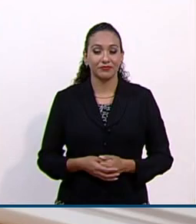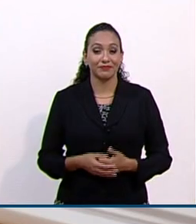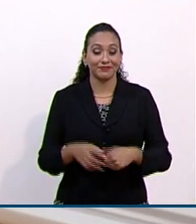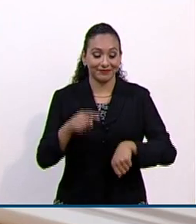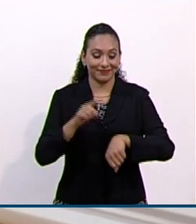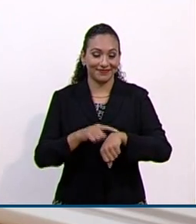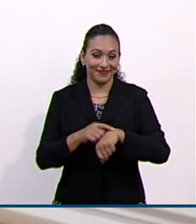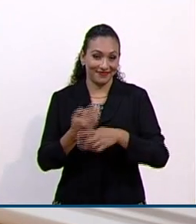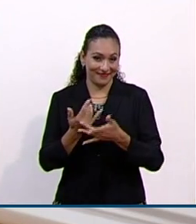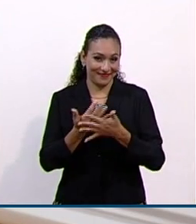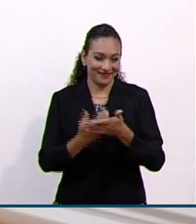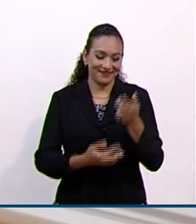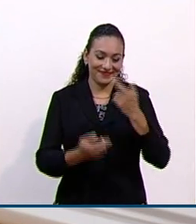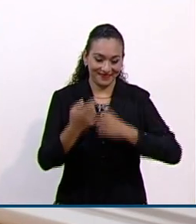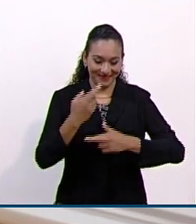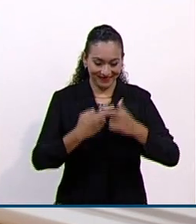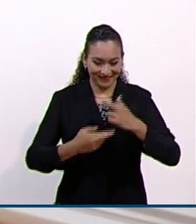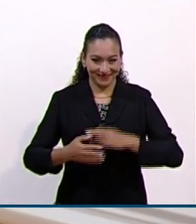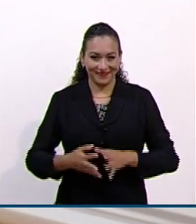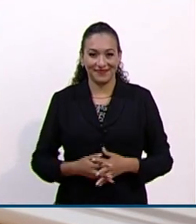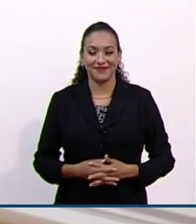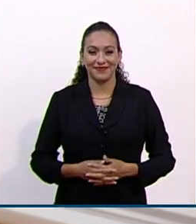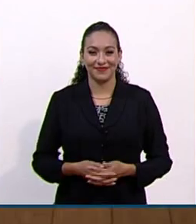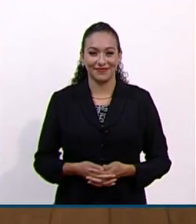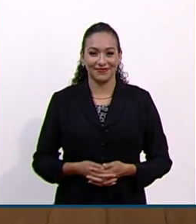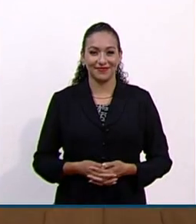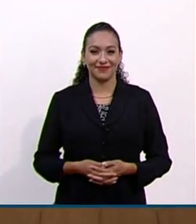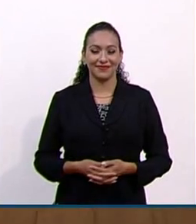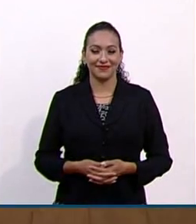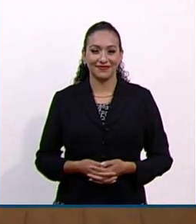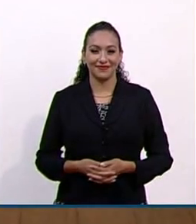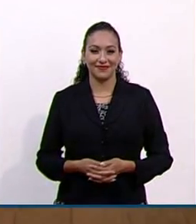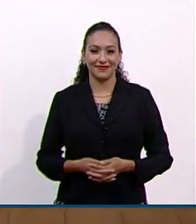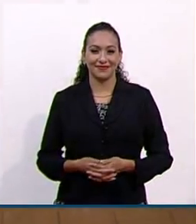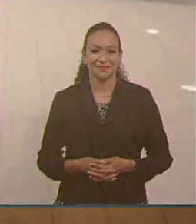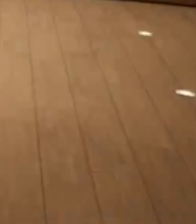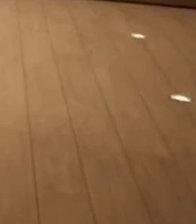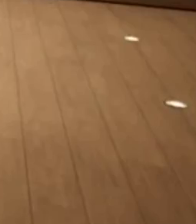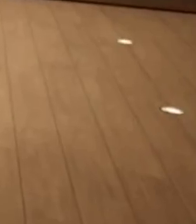Momento de una pausa, no se vaya porque ya regresamos.